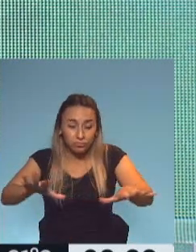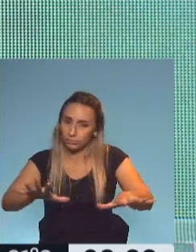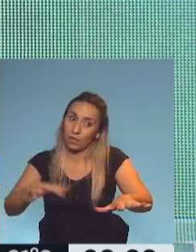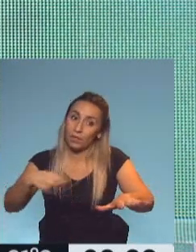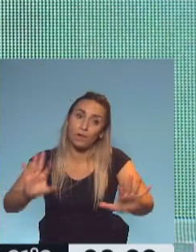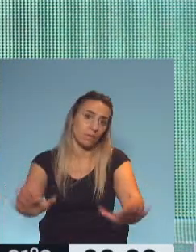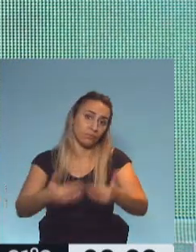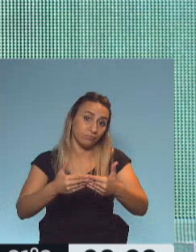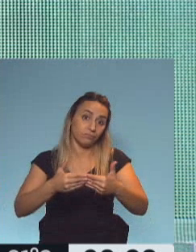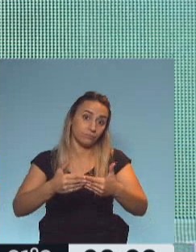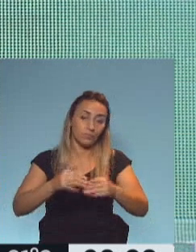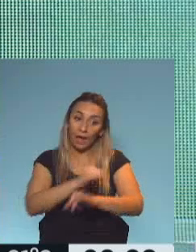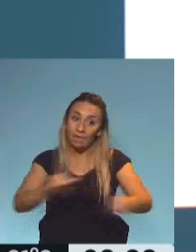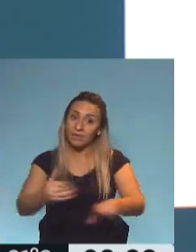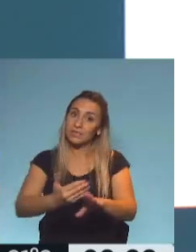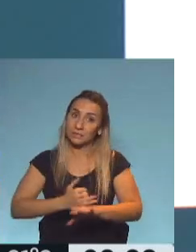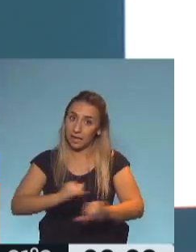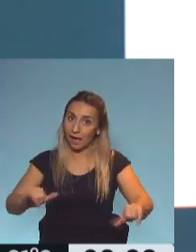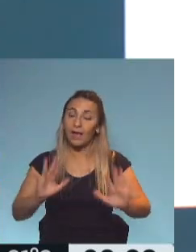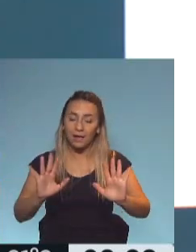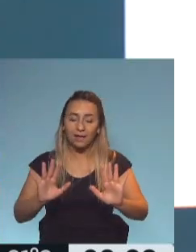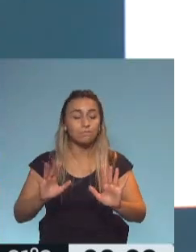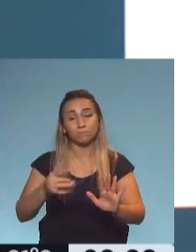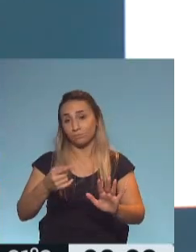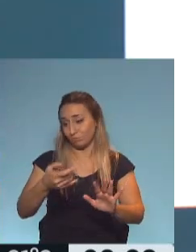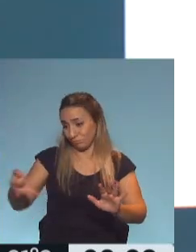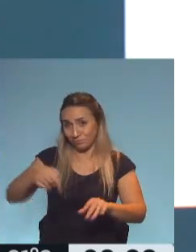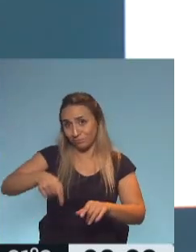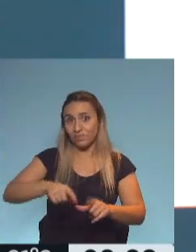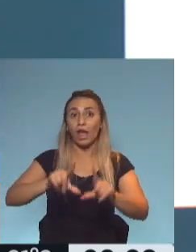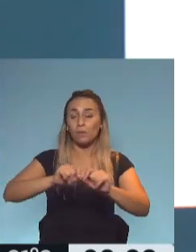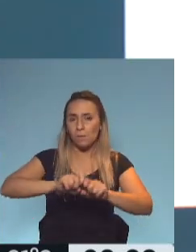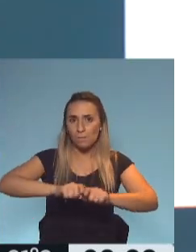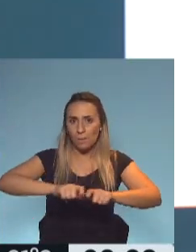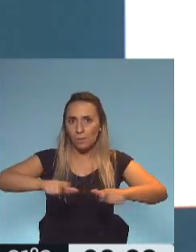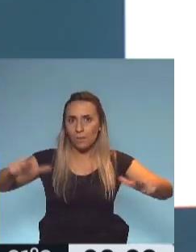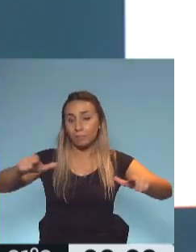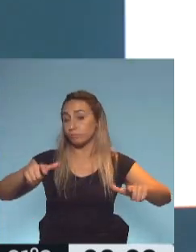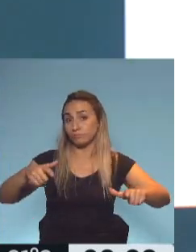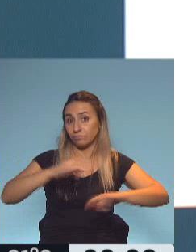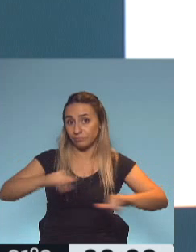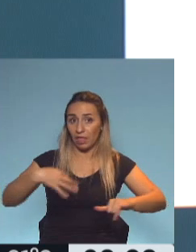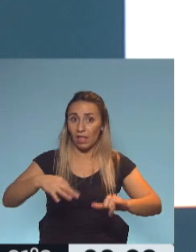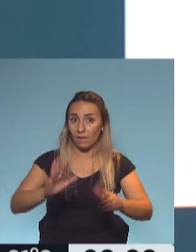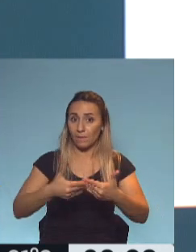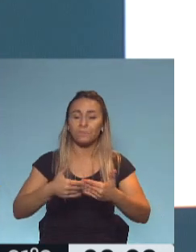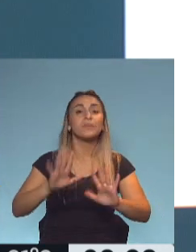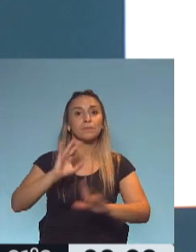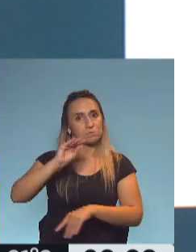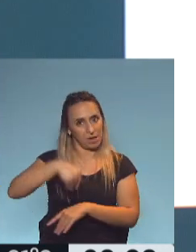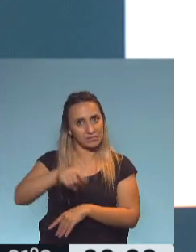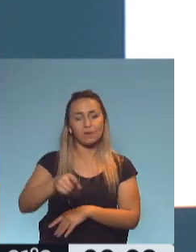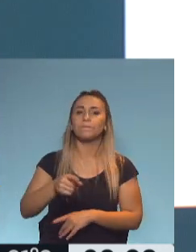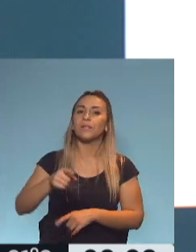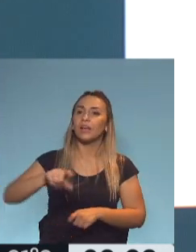teniendo los peores números. Sí, lo que sí podemos decir es que ante un primer intento de amenaza de rebeldía de la Ciudad de Buenos Aires, que nosotros lo